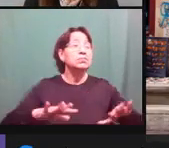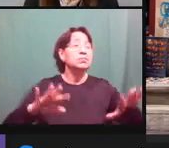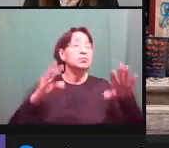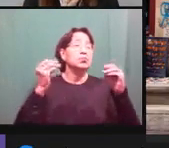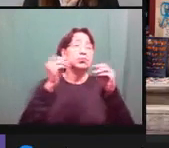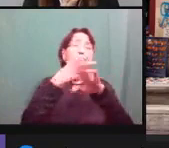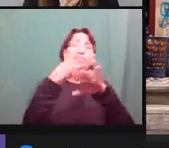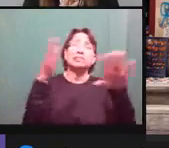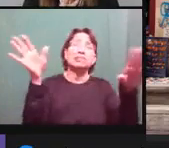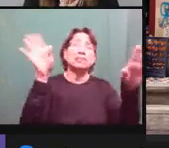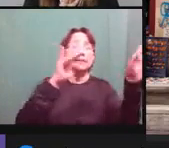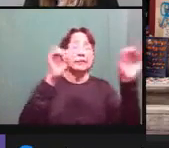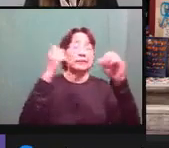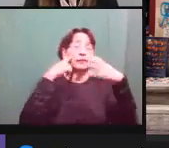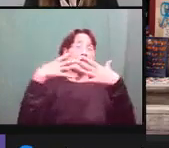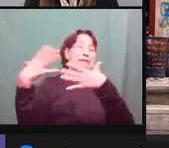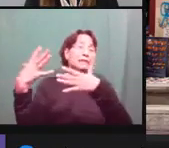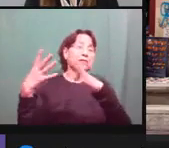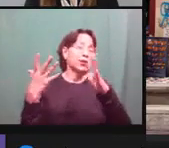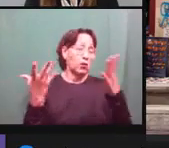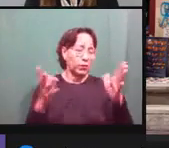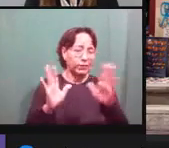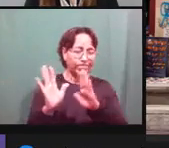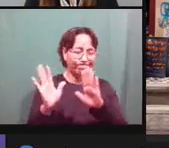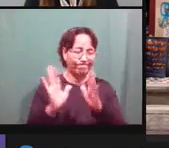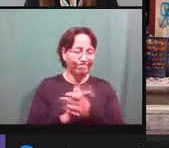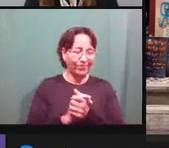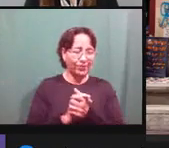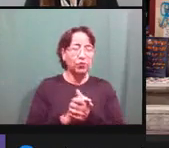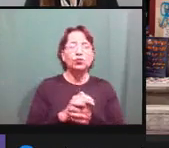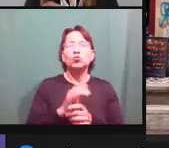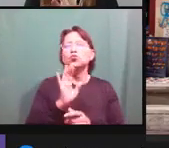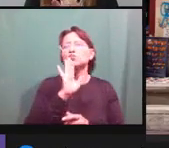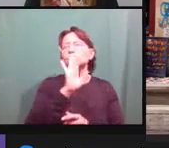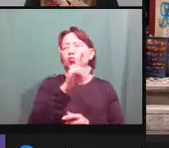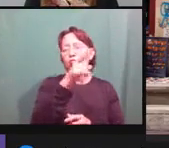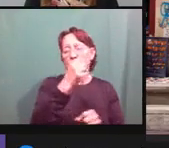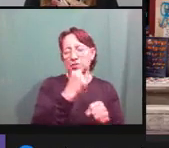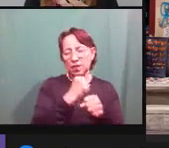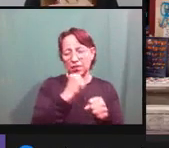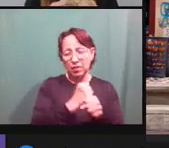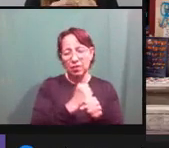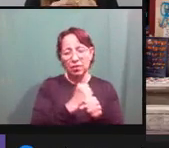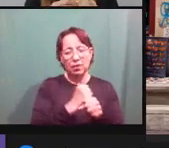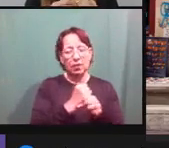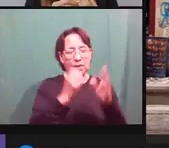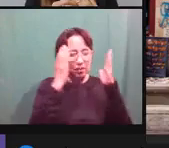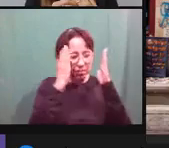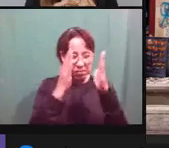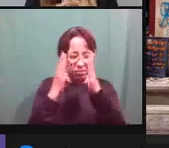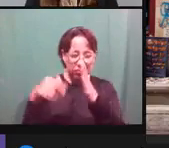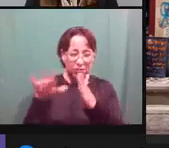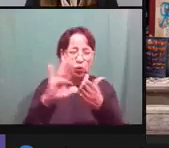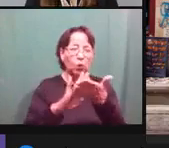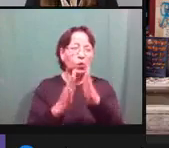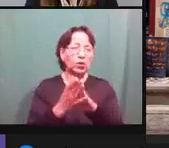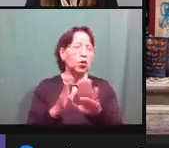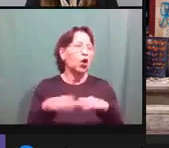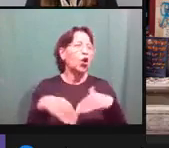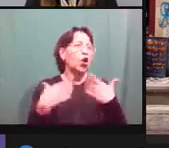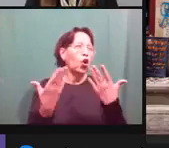poco, ustedes cómo consideran desde todo el trabajo comunitario que ustedes vienen realizando, cómo toda